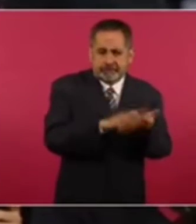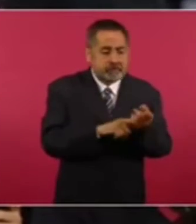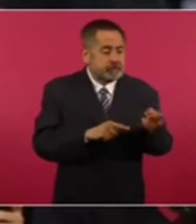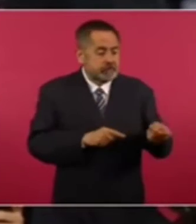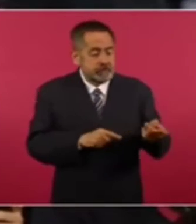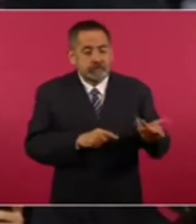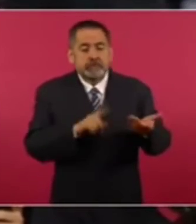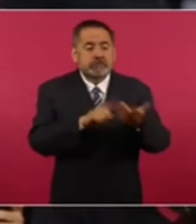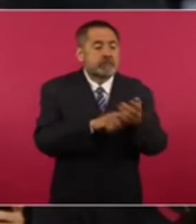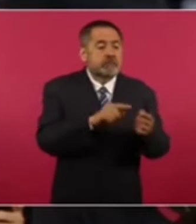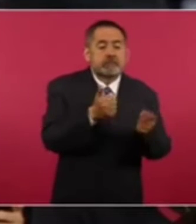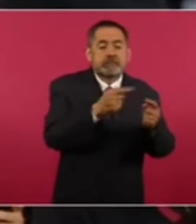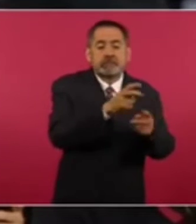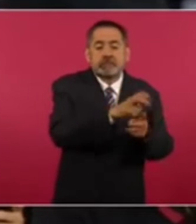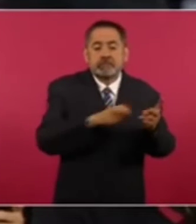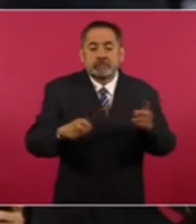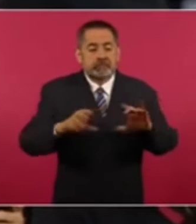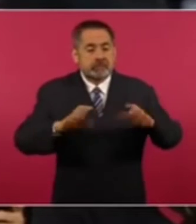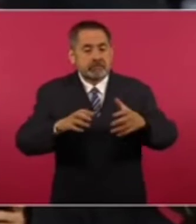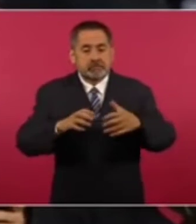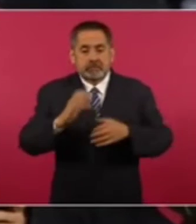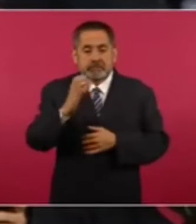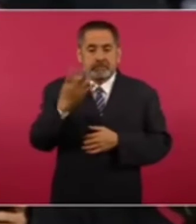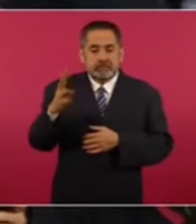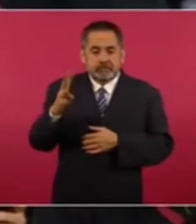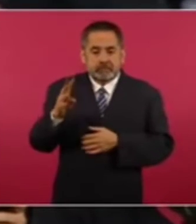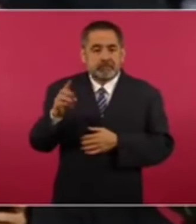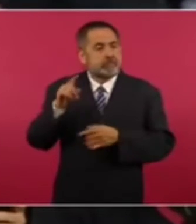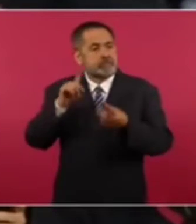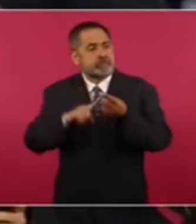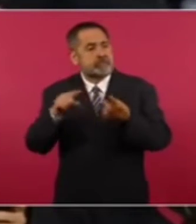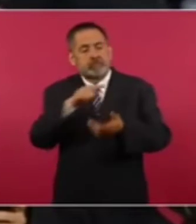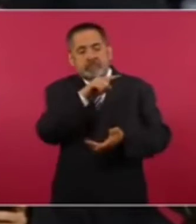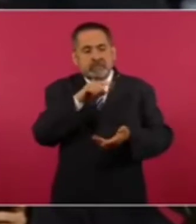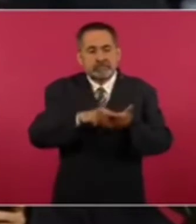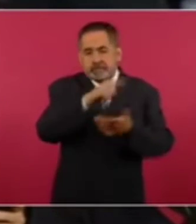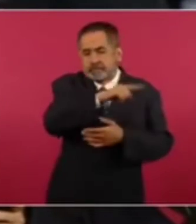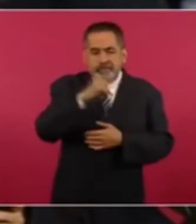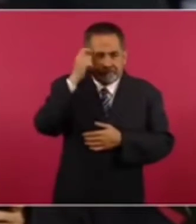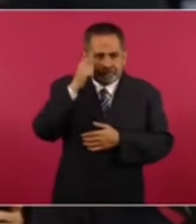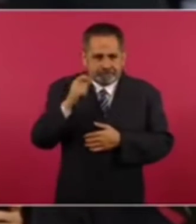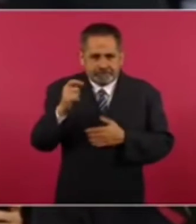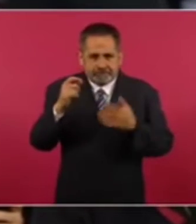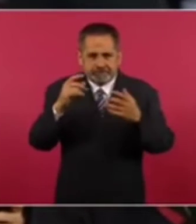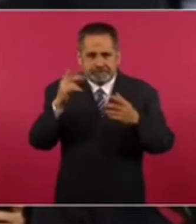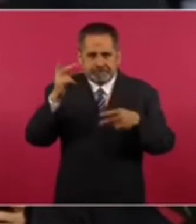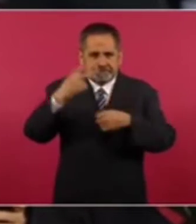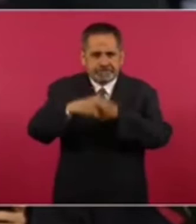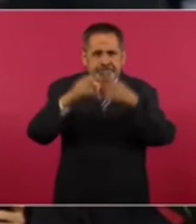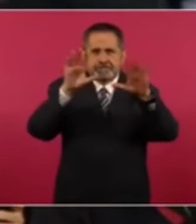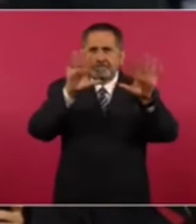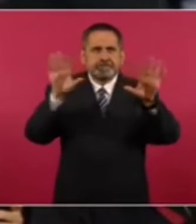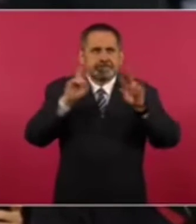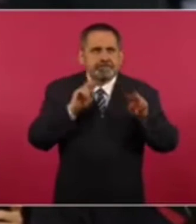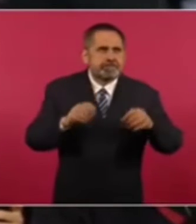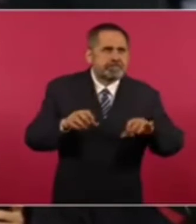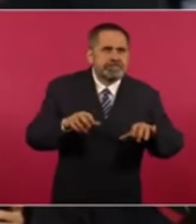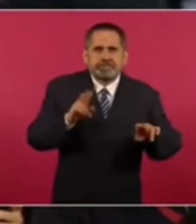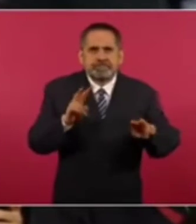importantes como manejar el C4 allá en Iguala. Entonces, una magistrada, por ejemplo,